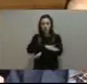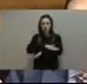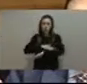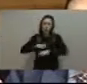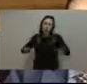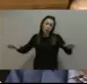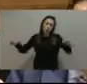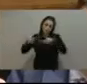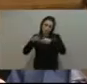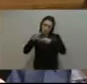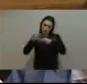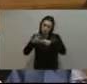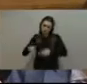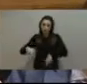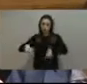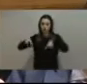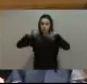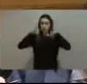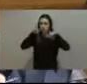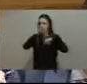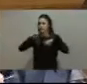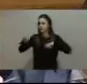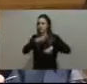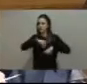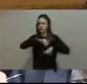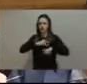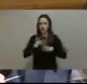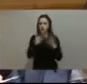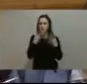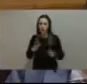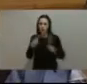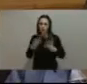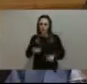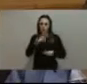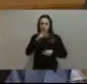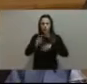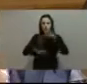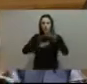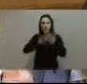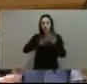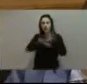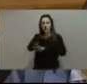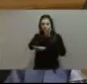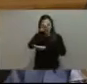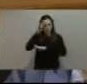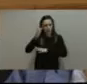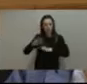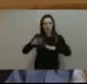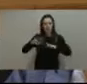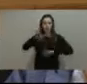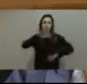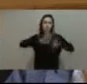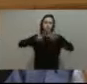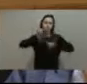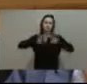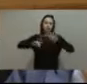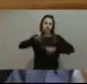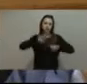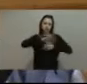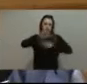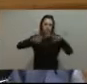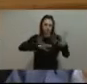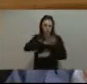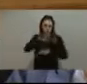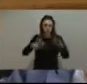millones de españoles, montando un show mediático cada vez que iba a Madrid. Entre tanto, los grandes problemas de la educación